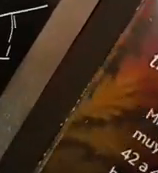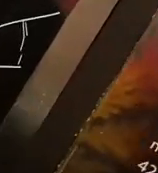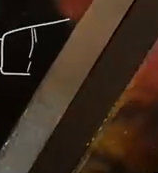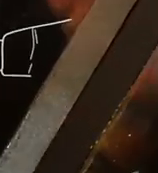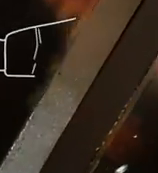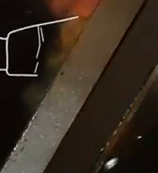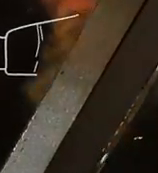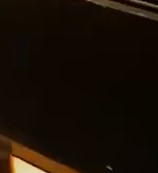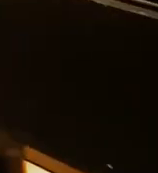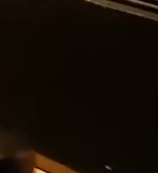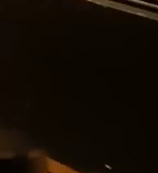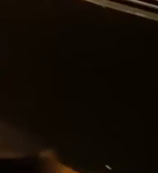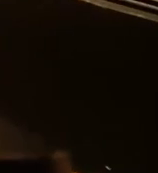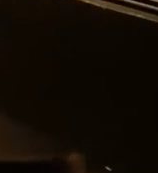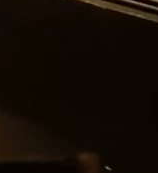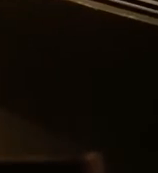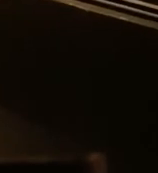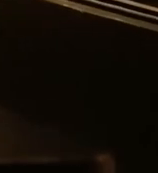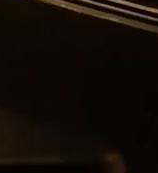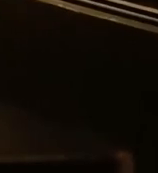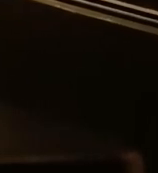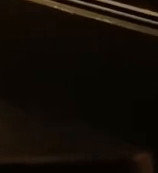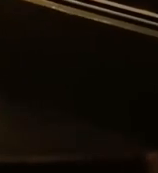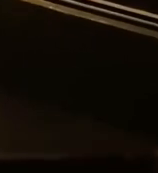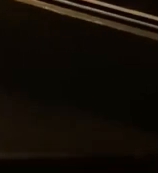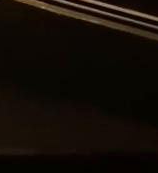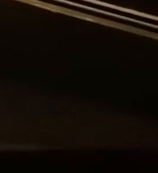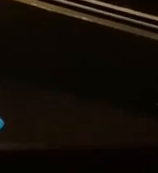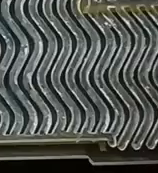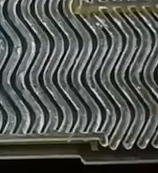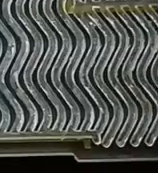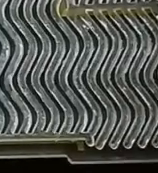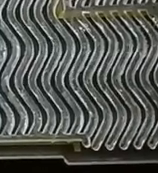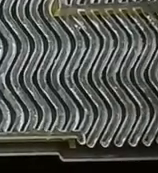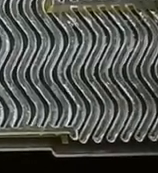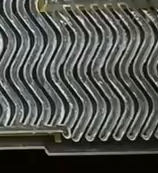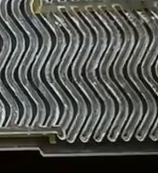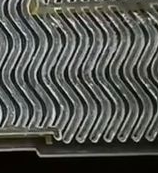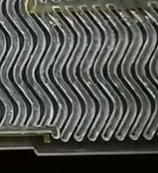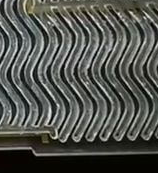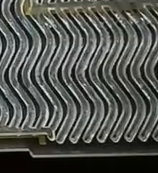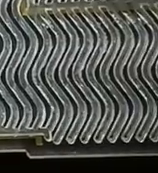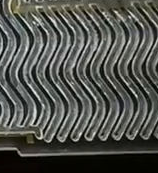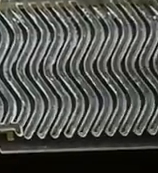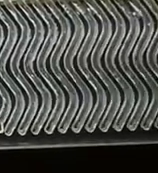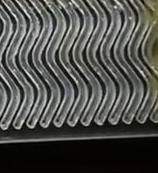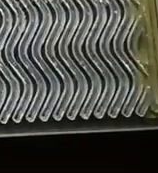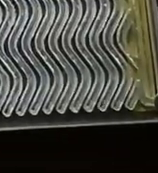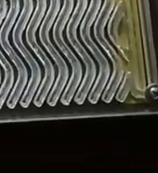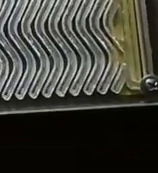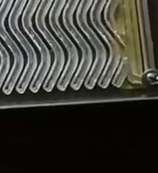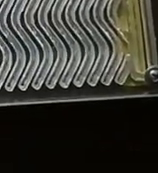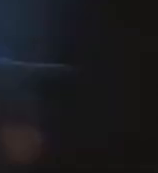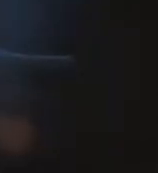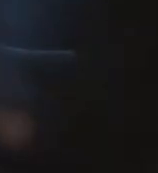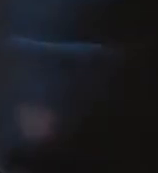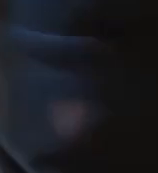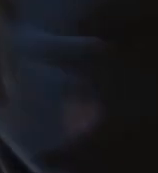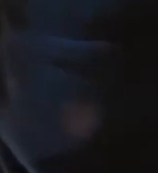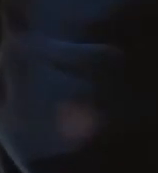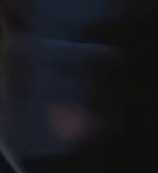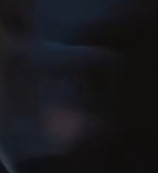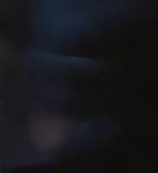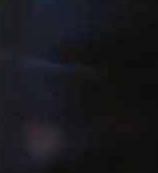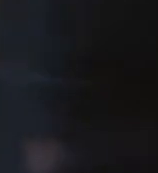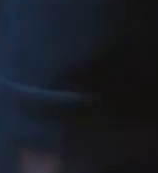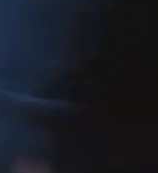contexto que pone distintas barreras que impiden la participación plena y en igualdad de condiciones de todas las personas bajo la perspectiva de